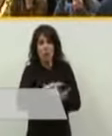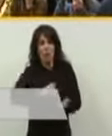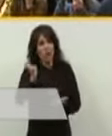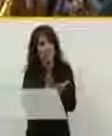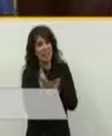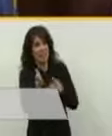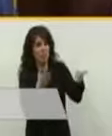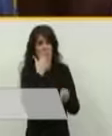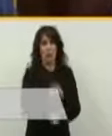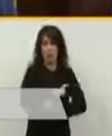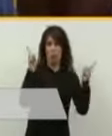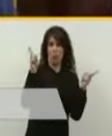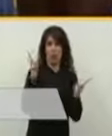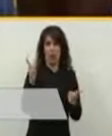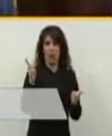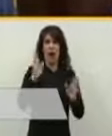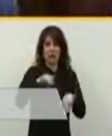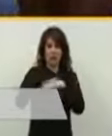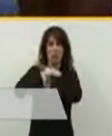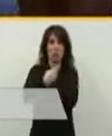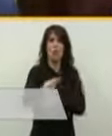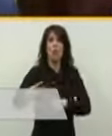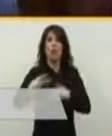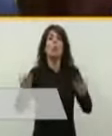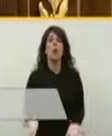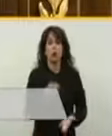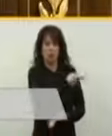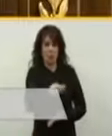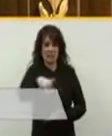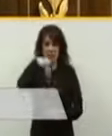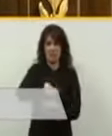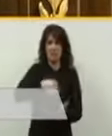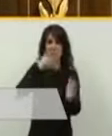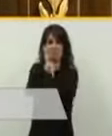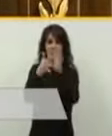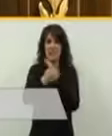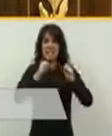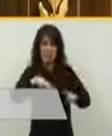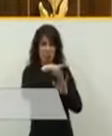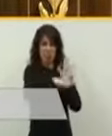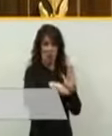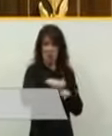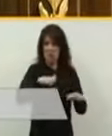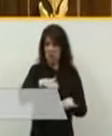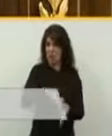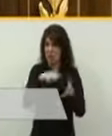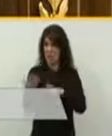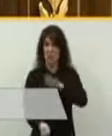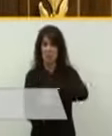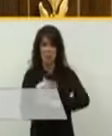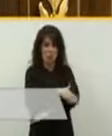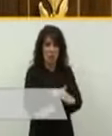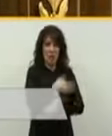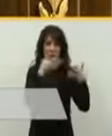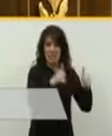En consecuencia, viene usted aquí sin programa y sin una mayoría que pueda aplicarlo y conformar un gobierno. Y no creo que haya